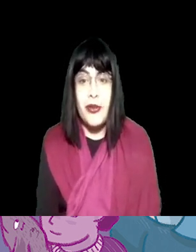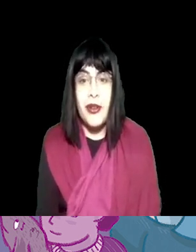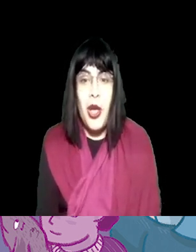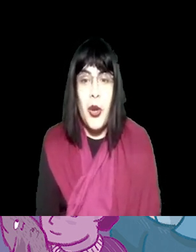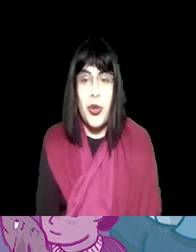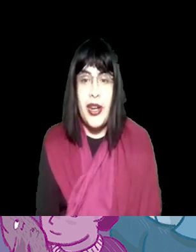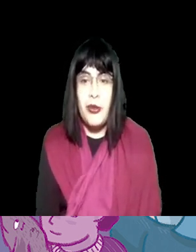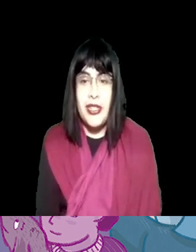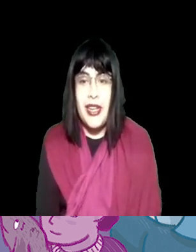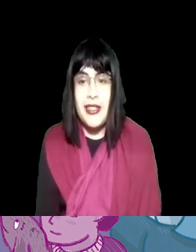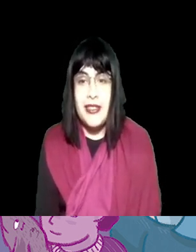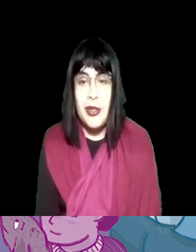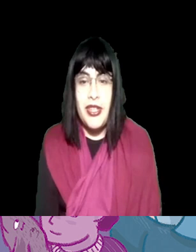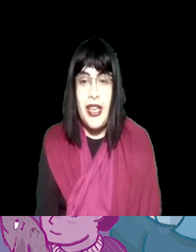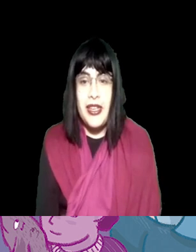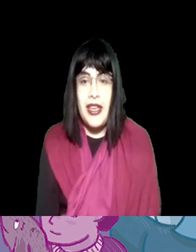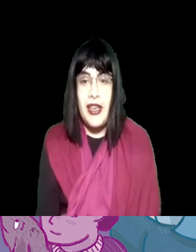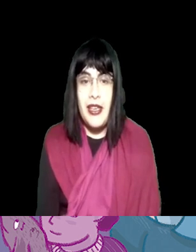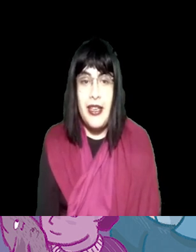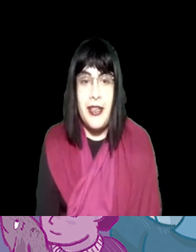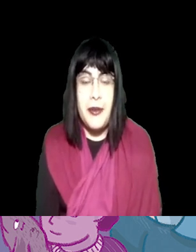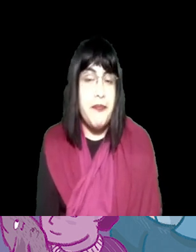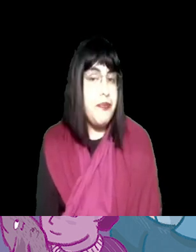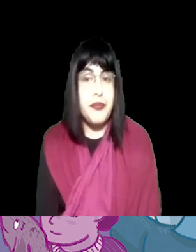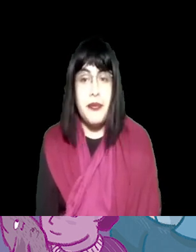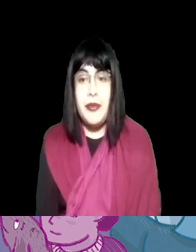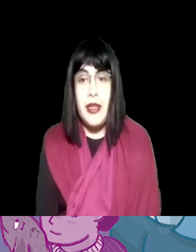seguir con nuestra lucha trans, no binaria.